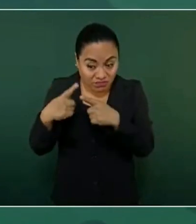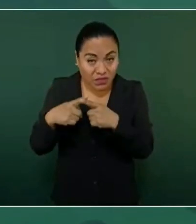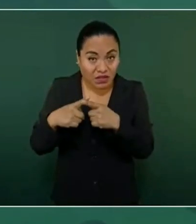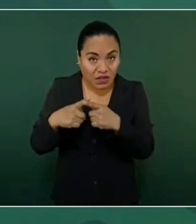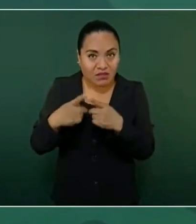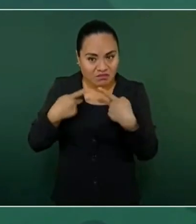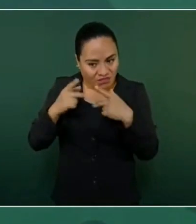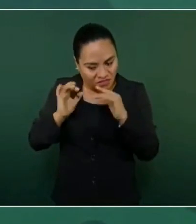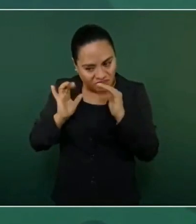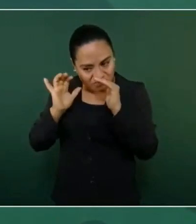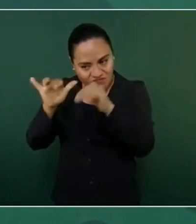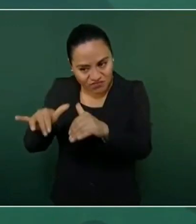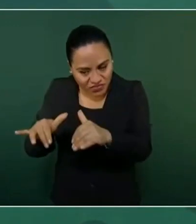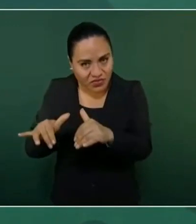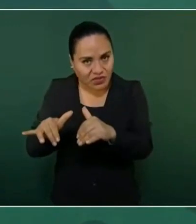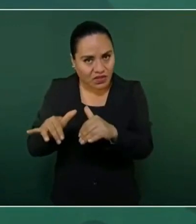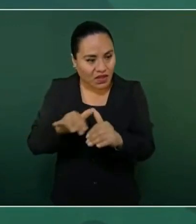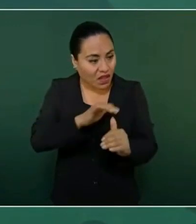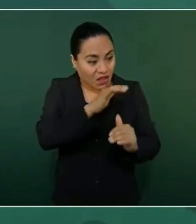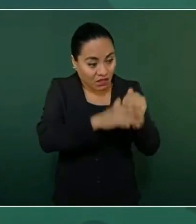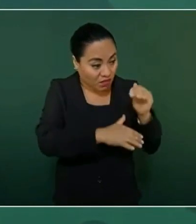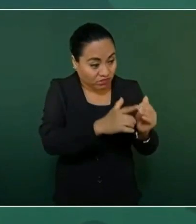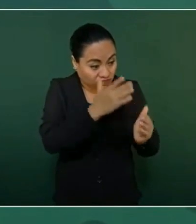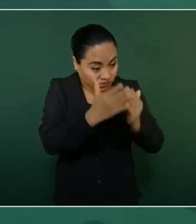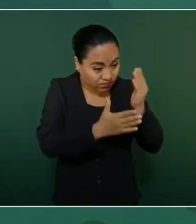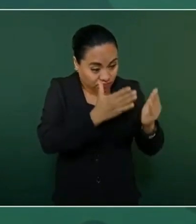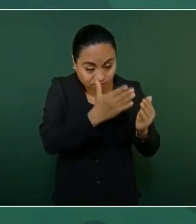escuelas técnicas.